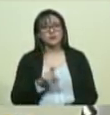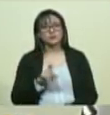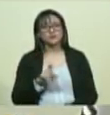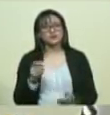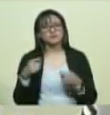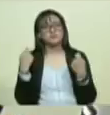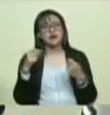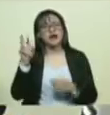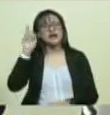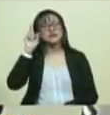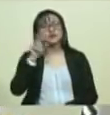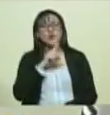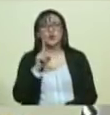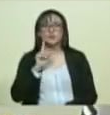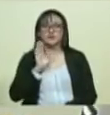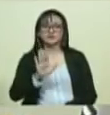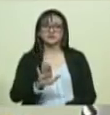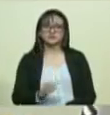Razón.